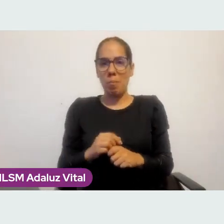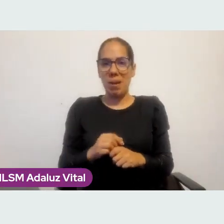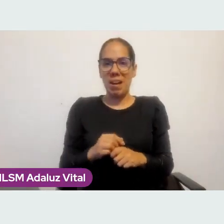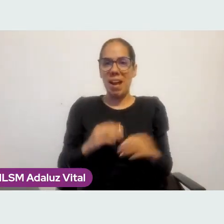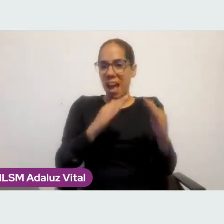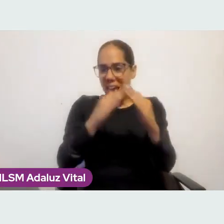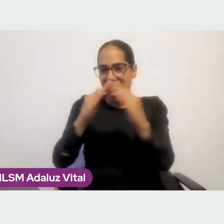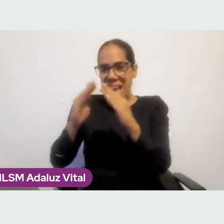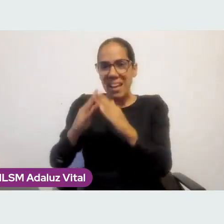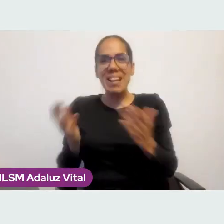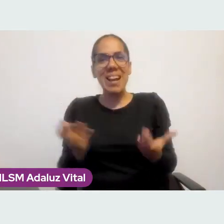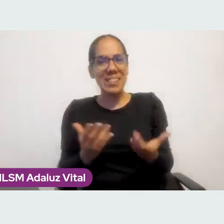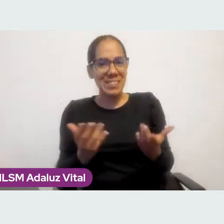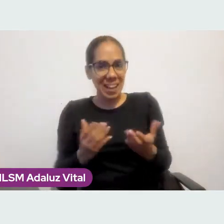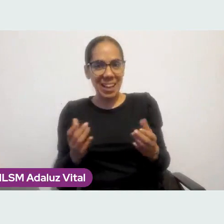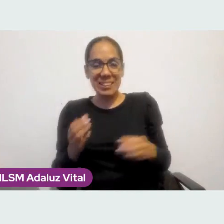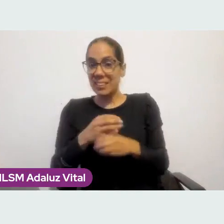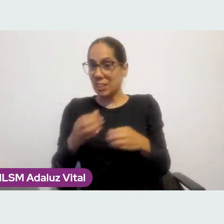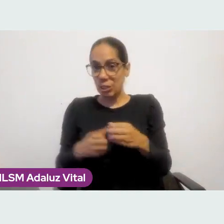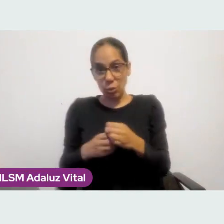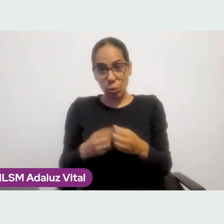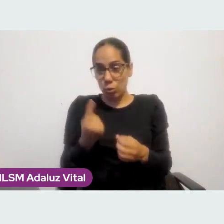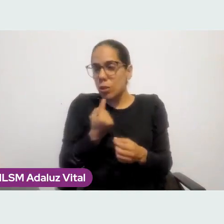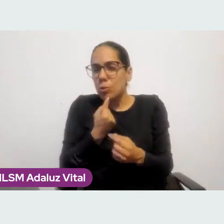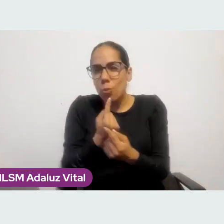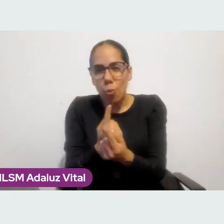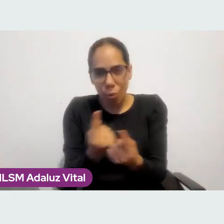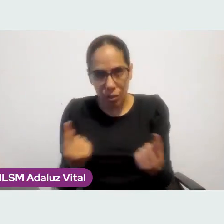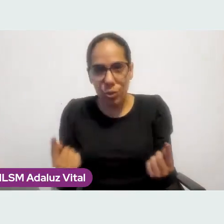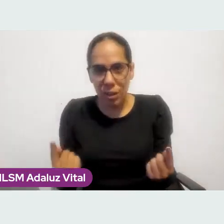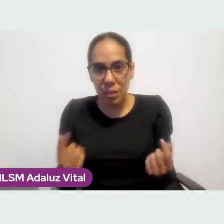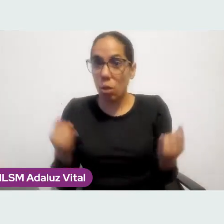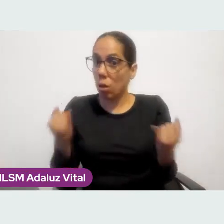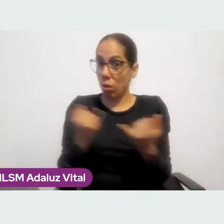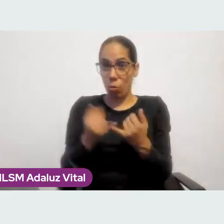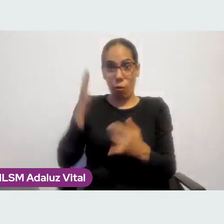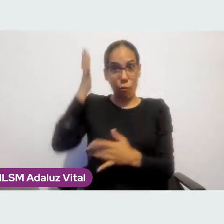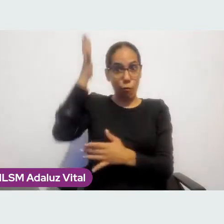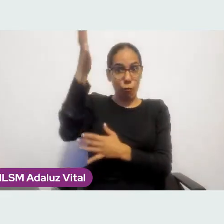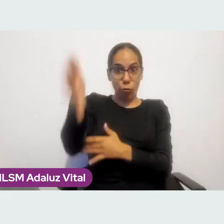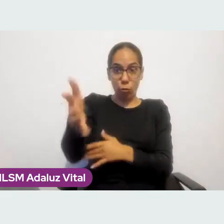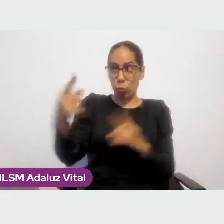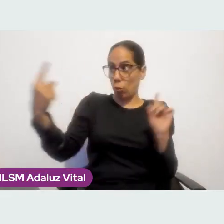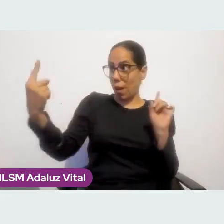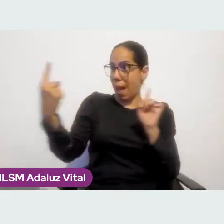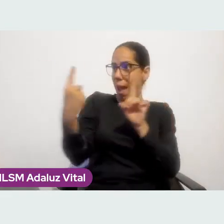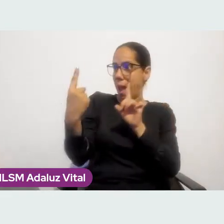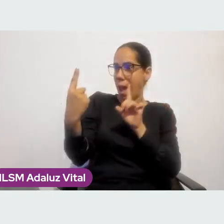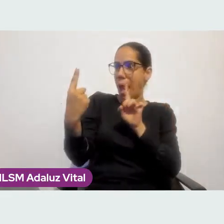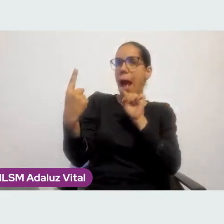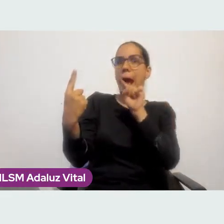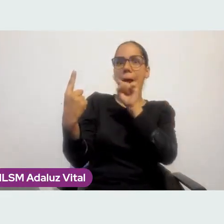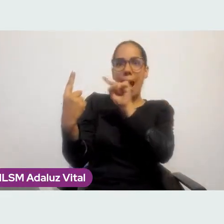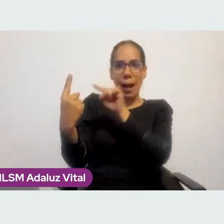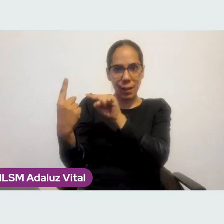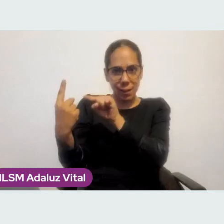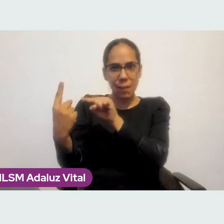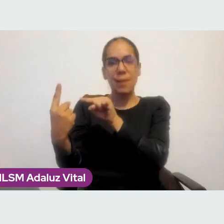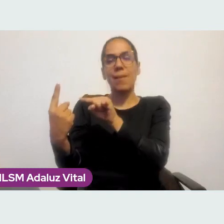la responsabilidad de sacar nuestra productividad. Entonces, en ese sentido, la salud